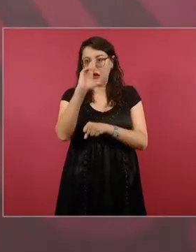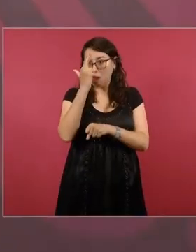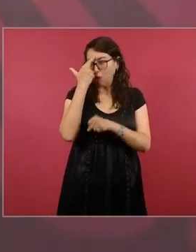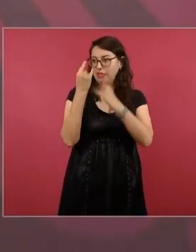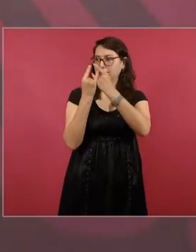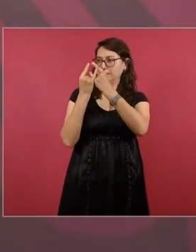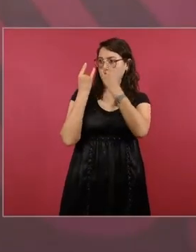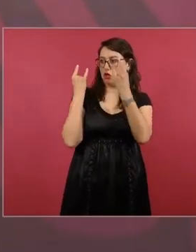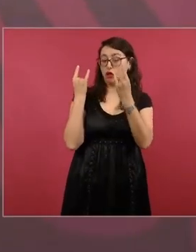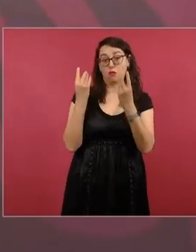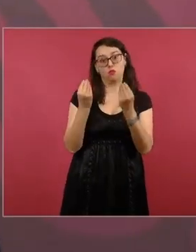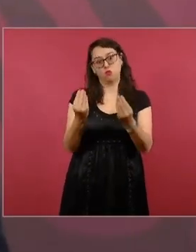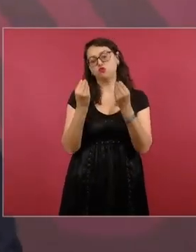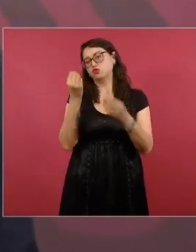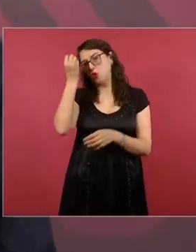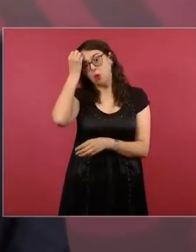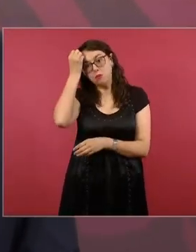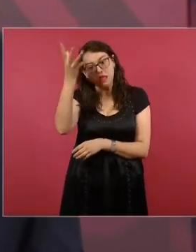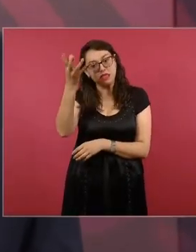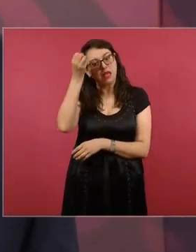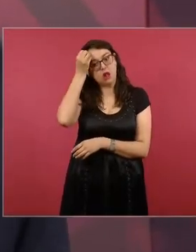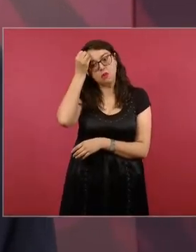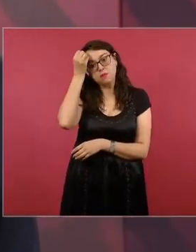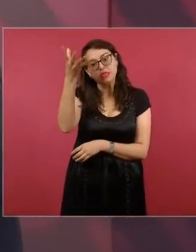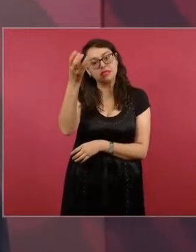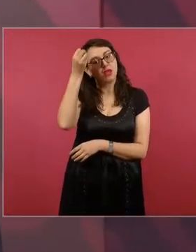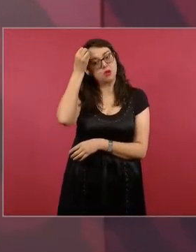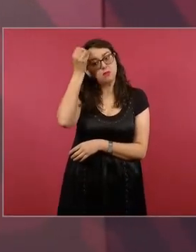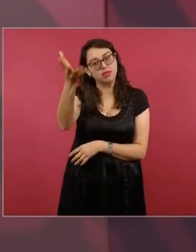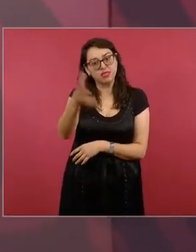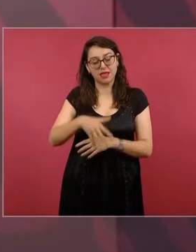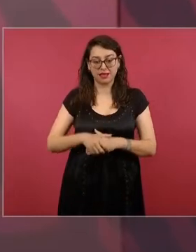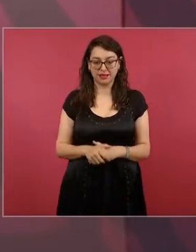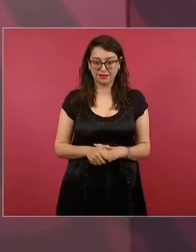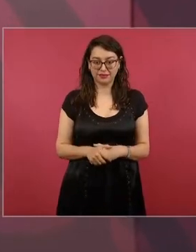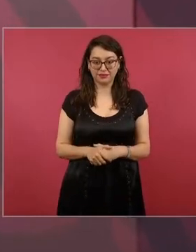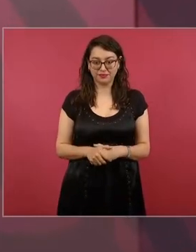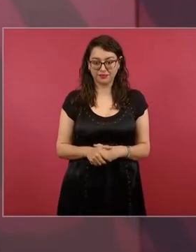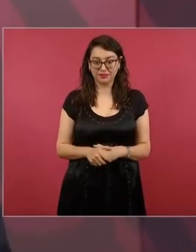En ese mismo tiempo vino Aznar